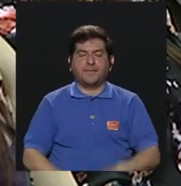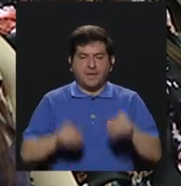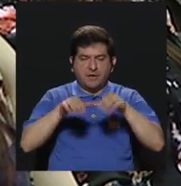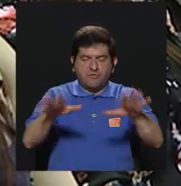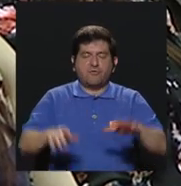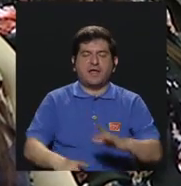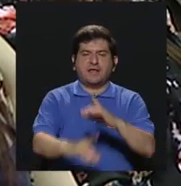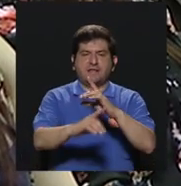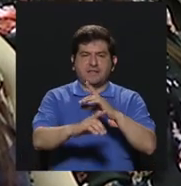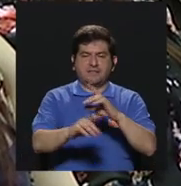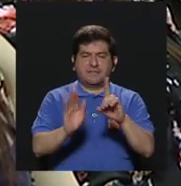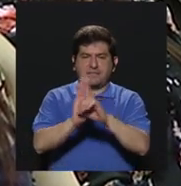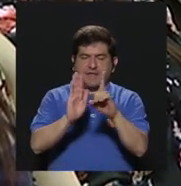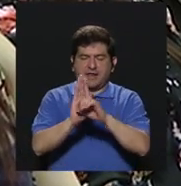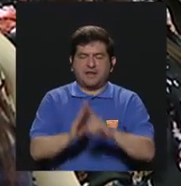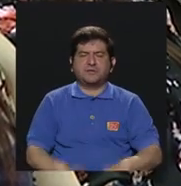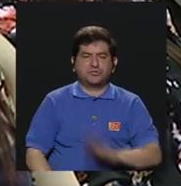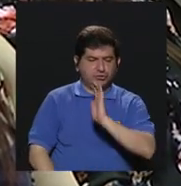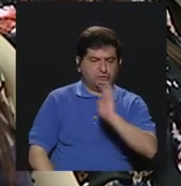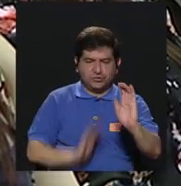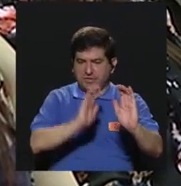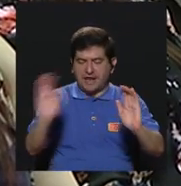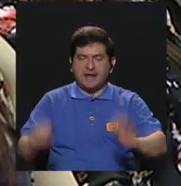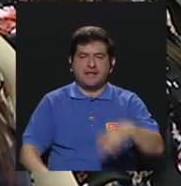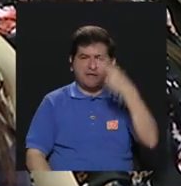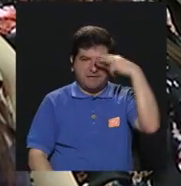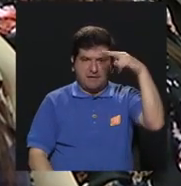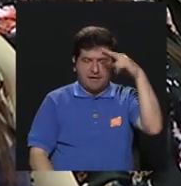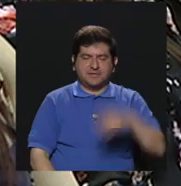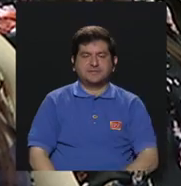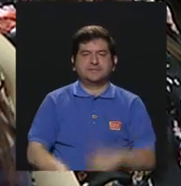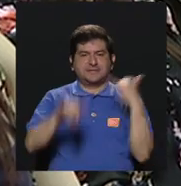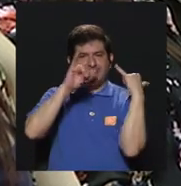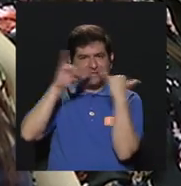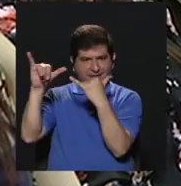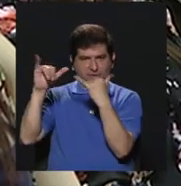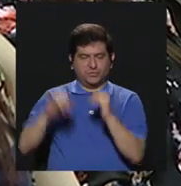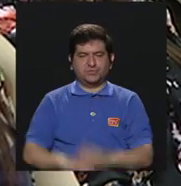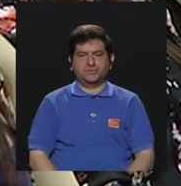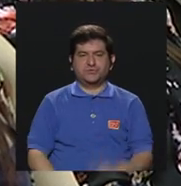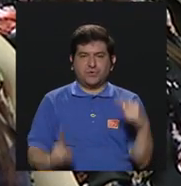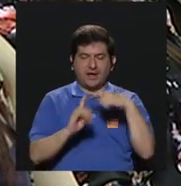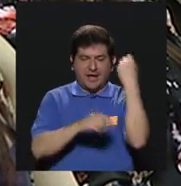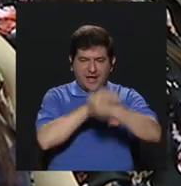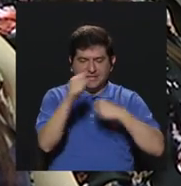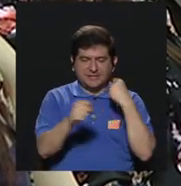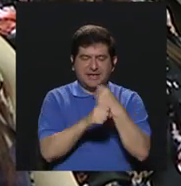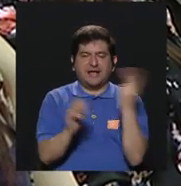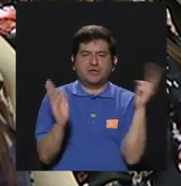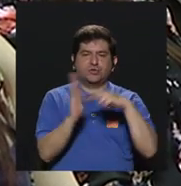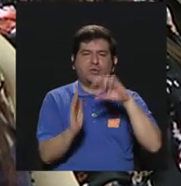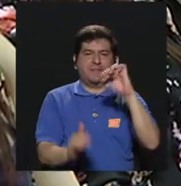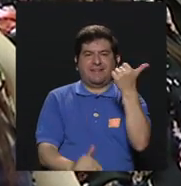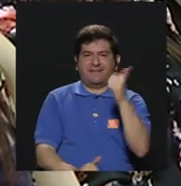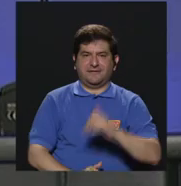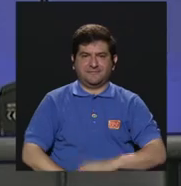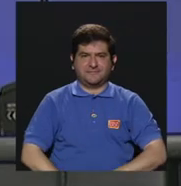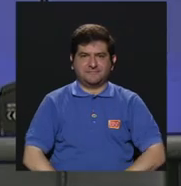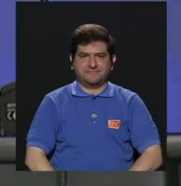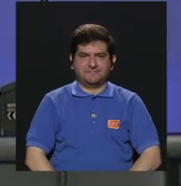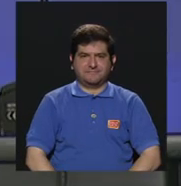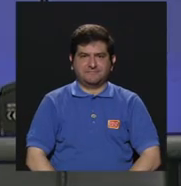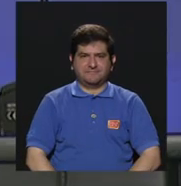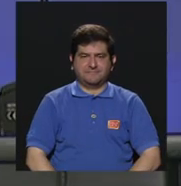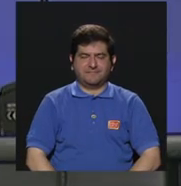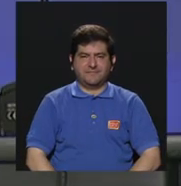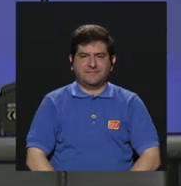los Derechos de la Infancia en México denunció que hasta el año 2010